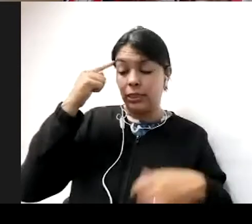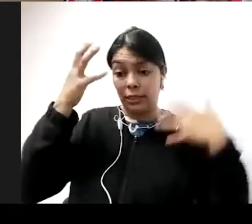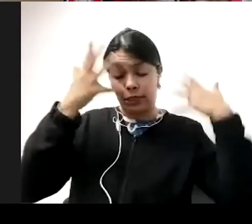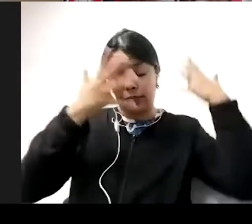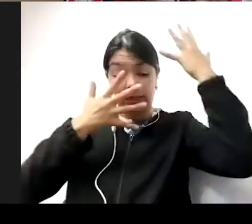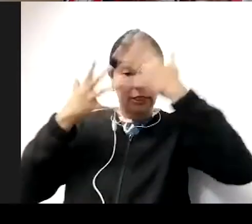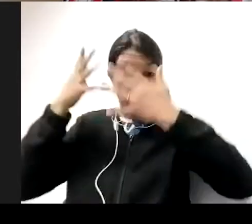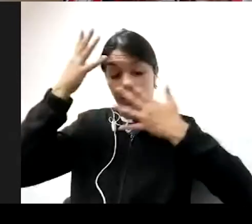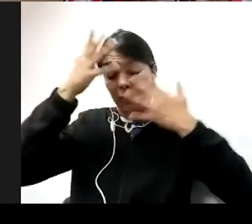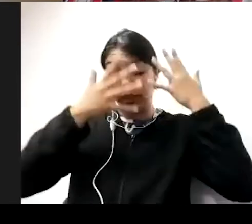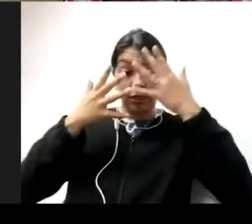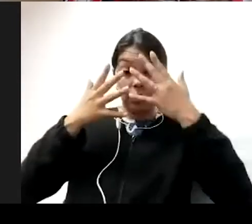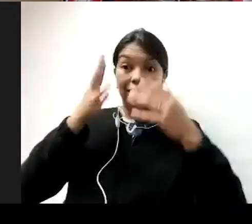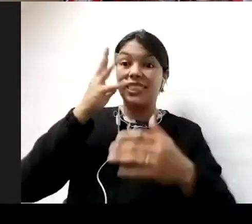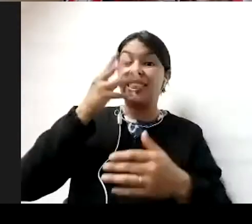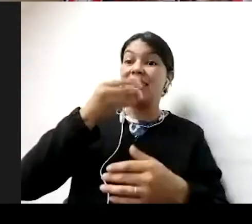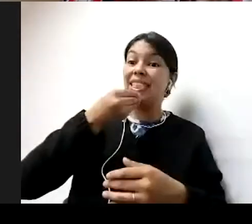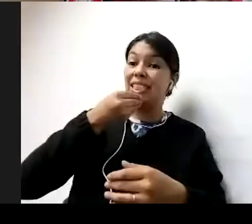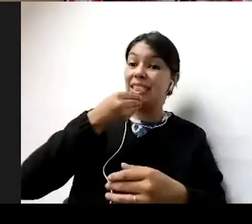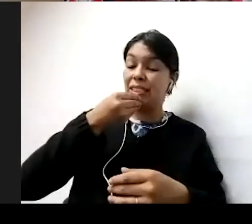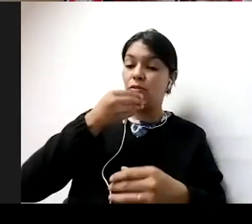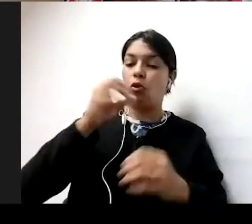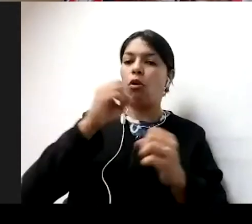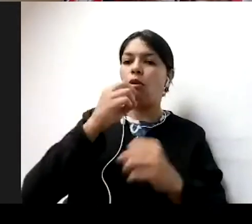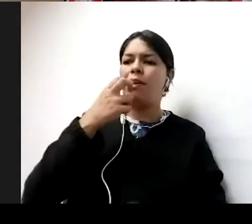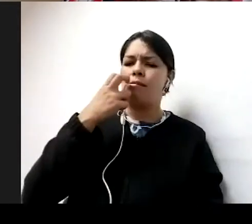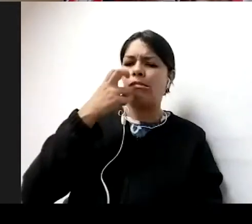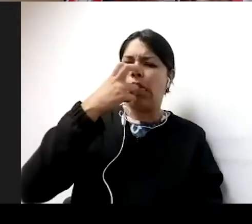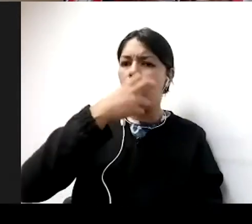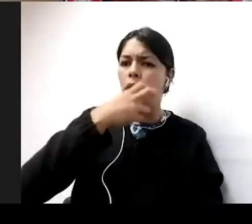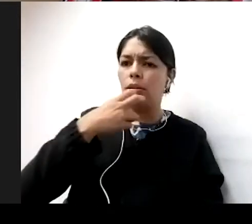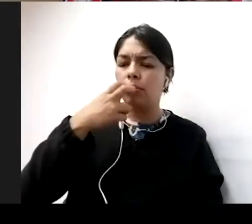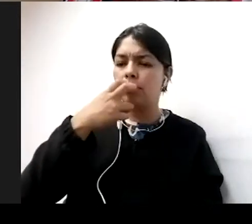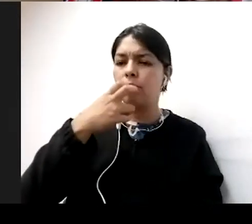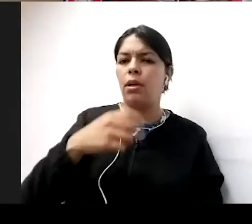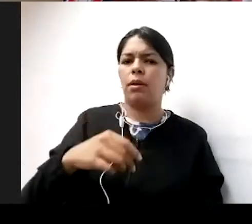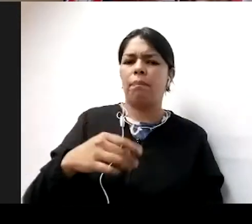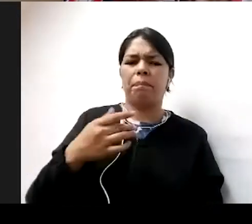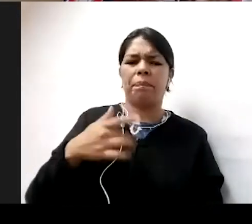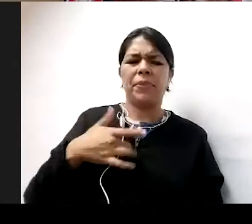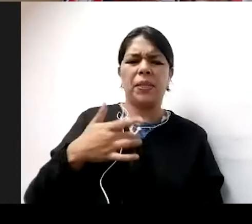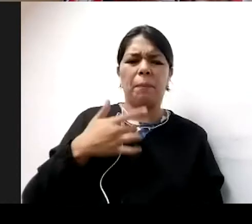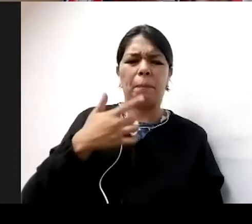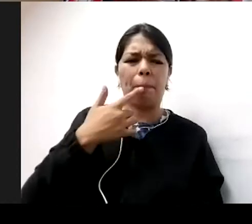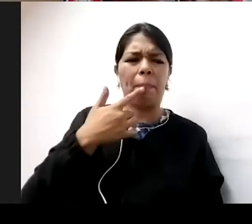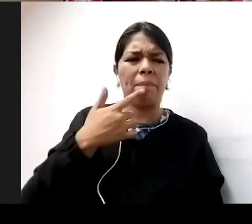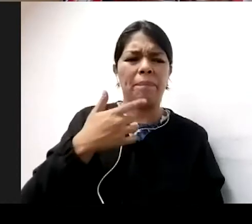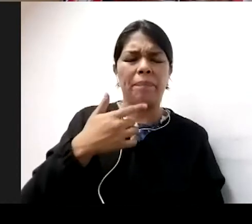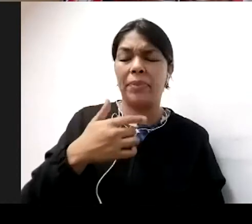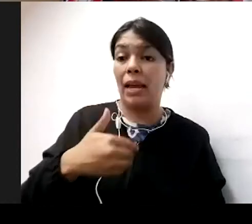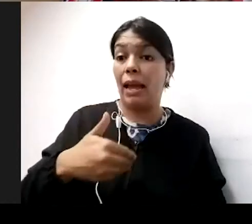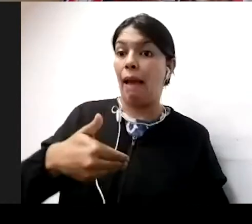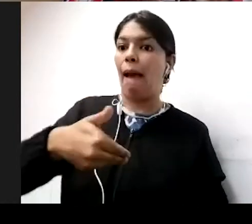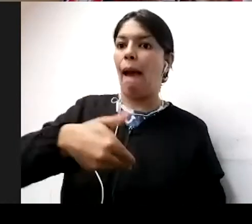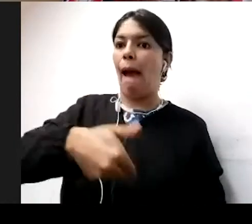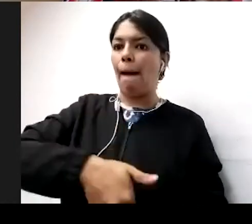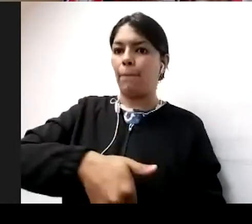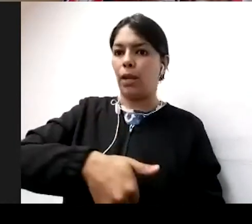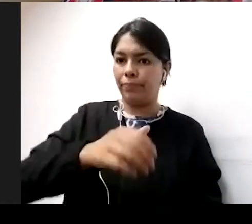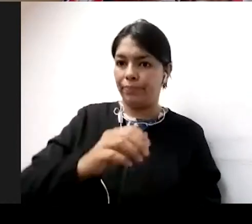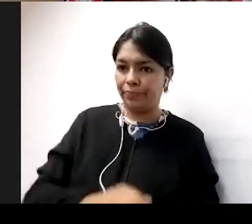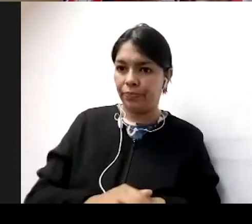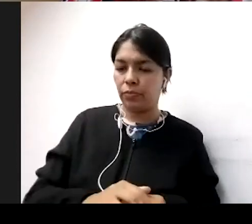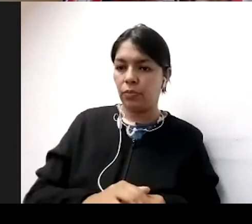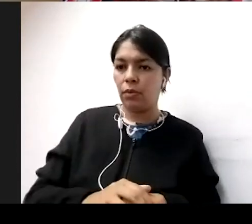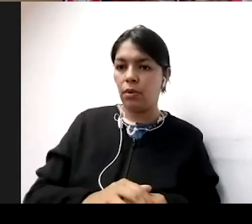puede generar dificultades para hablar, adormecimiento y hambre. Si bien se considera que la marihuana es la sustancia que menos